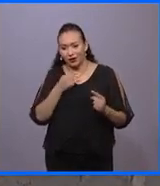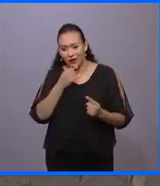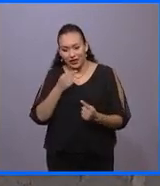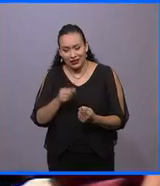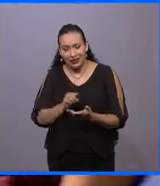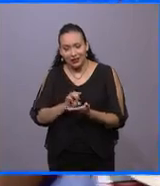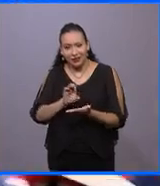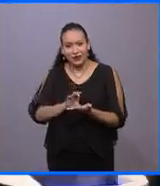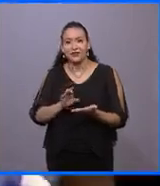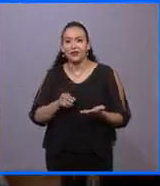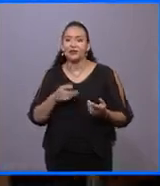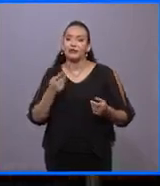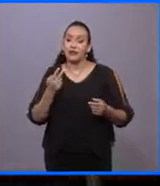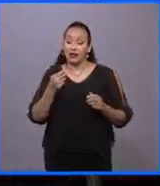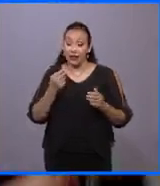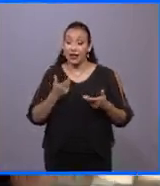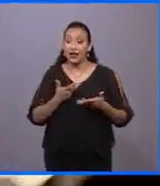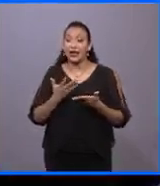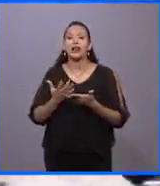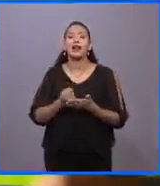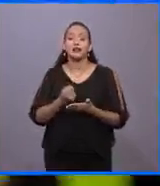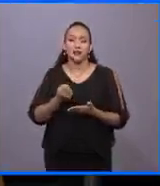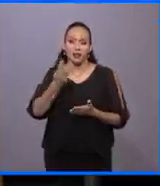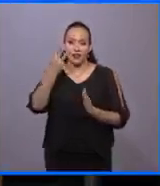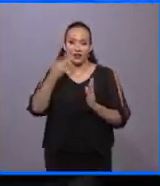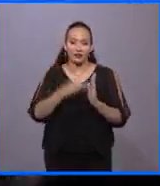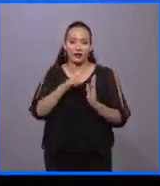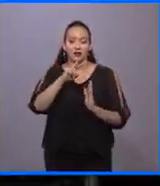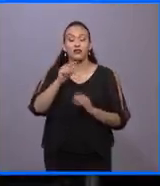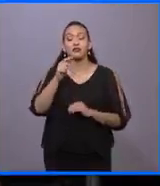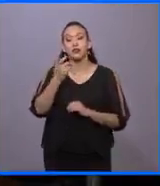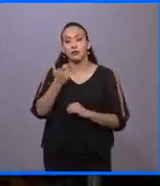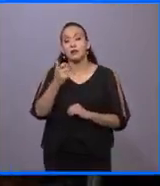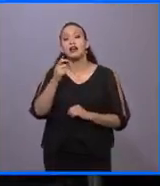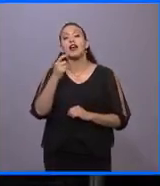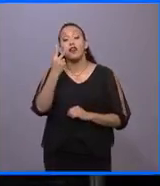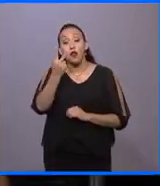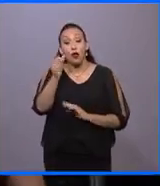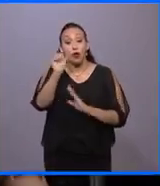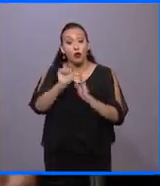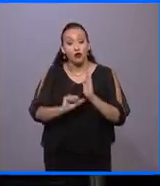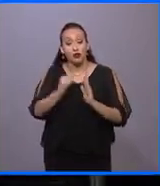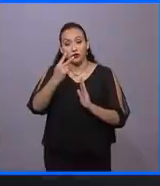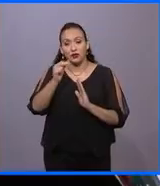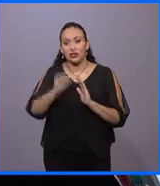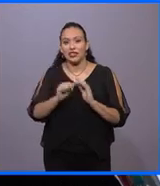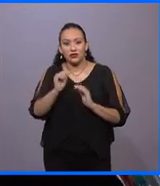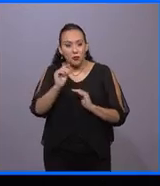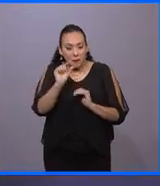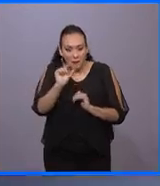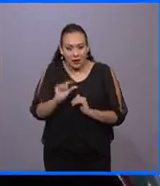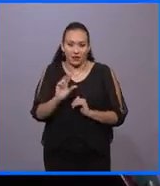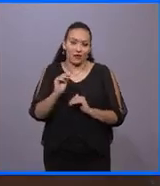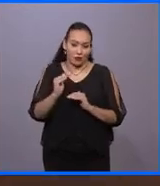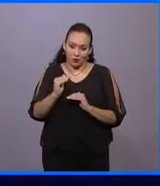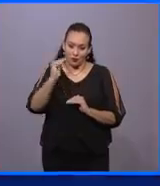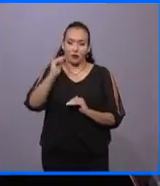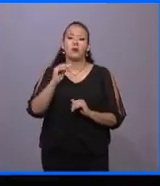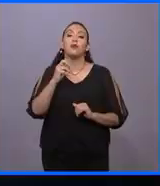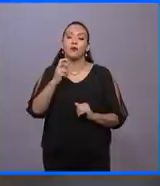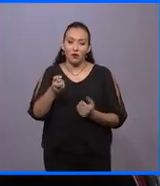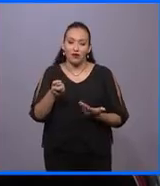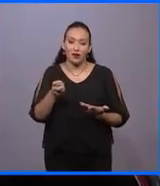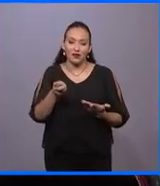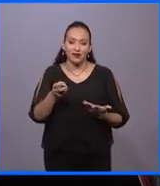monto establecido de 3,200 pesos bimestrales es un mínimo y no un límite máximo, lo que implicó que se dejara